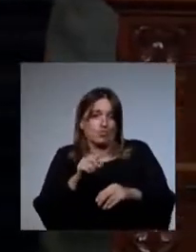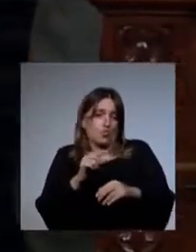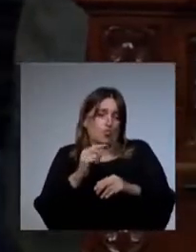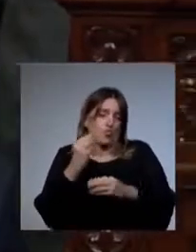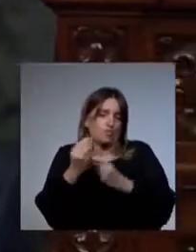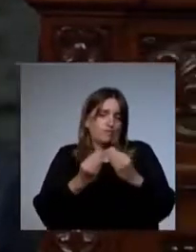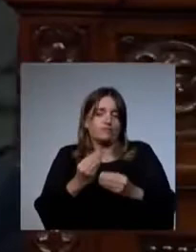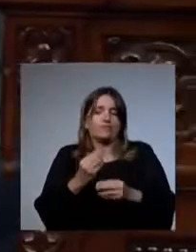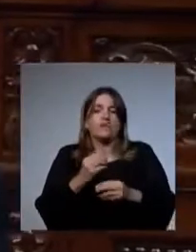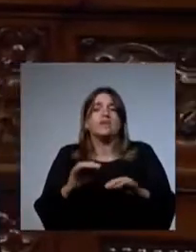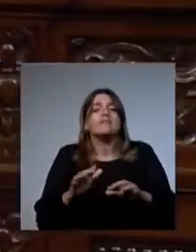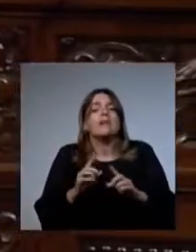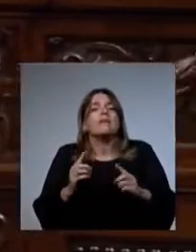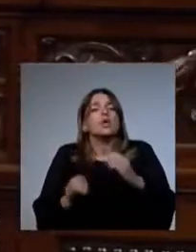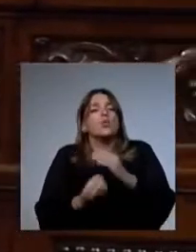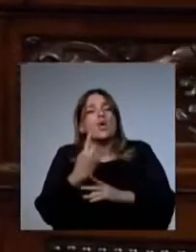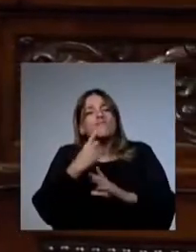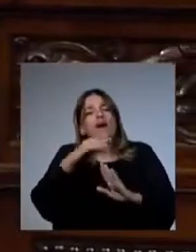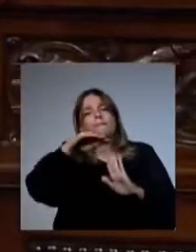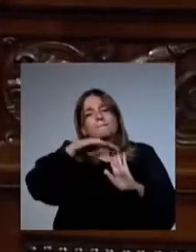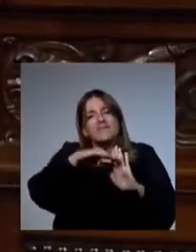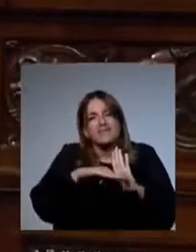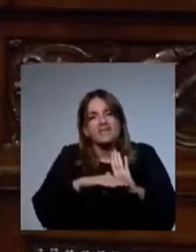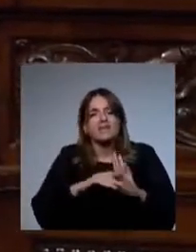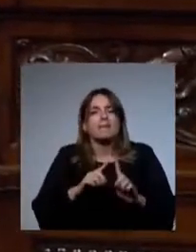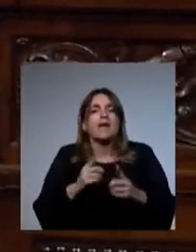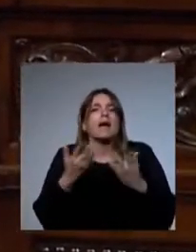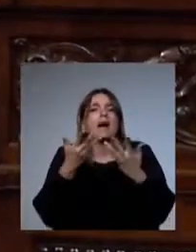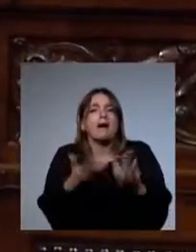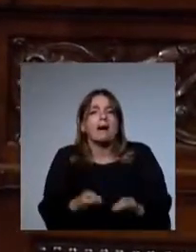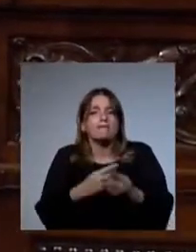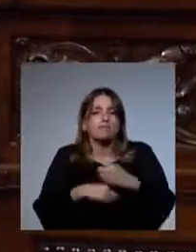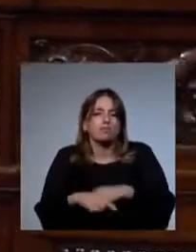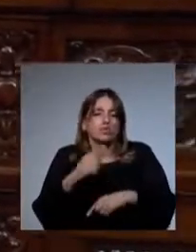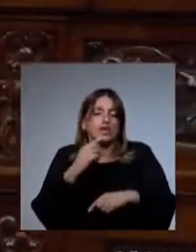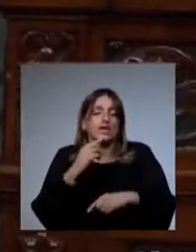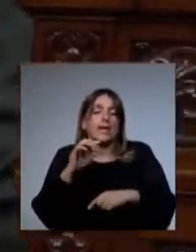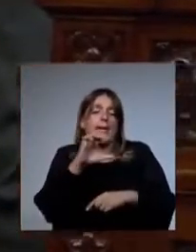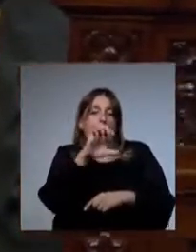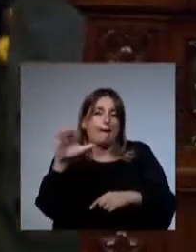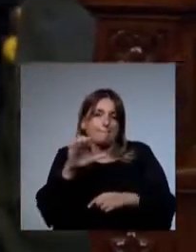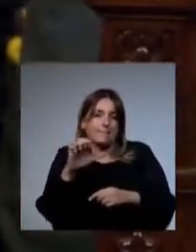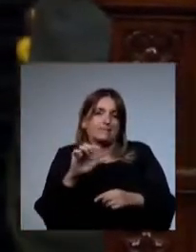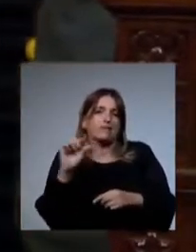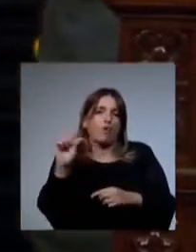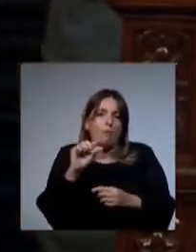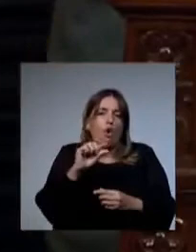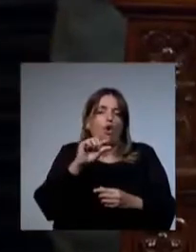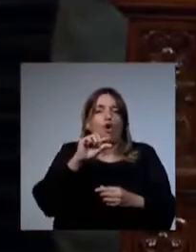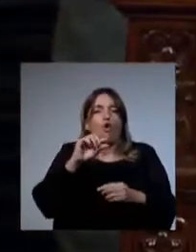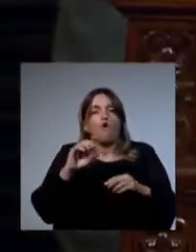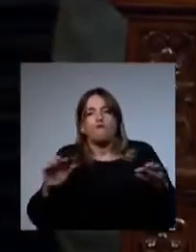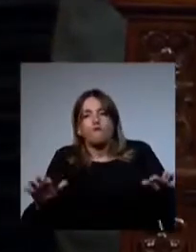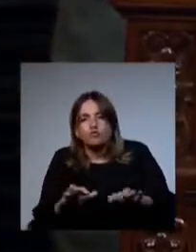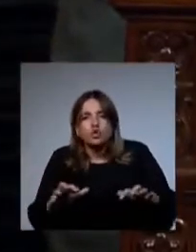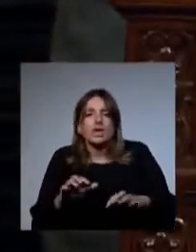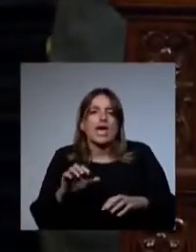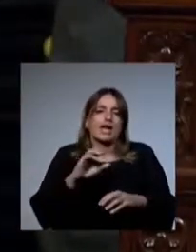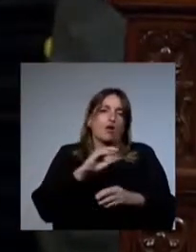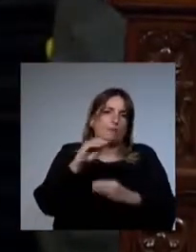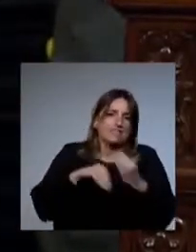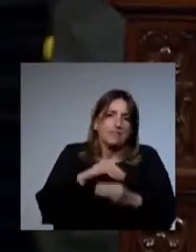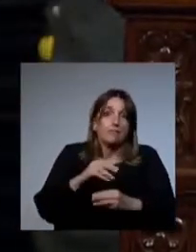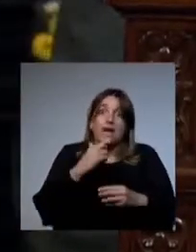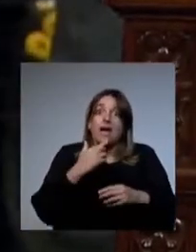Vamos a impulsar nuevas medidas para apoyar a las micro y pequeñas empresas, para aliviar su